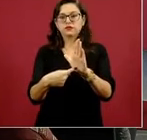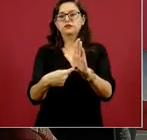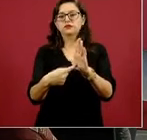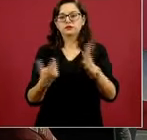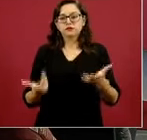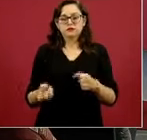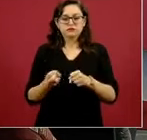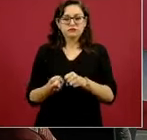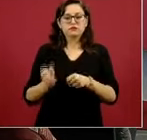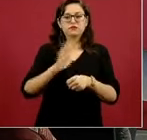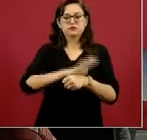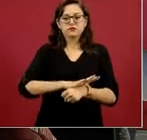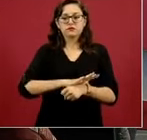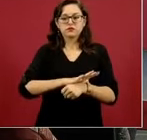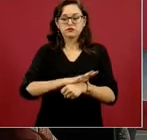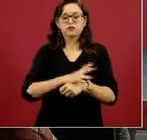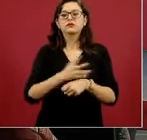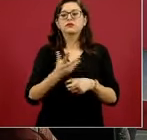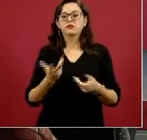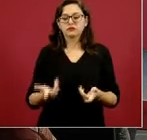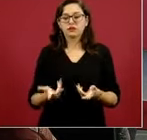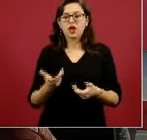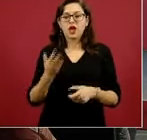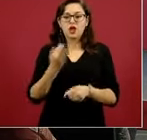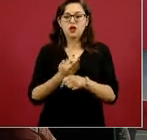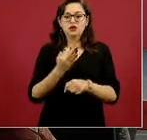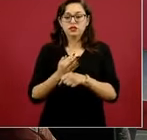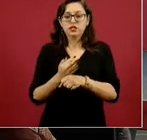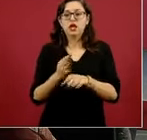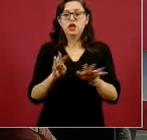de coronavirus, que en este momento son